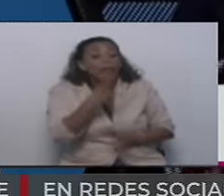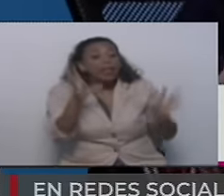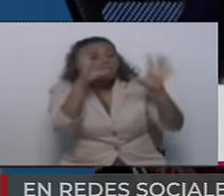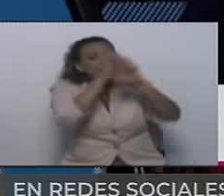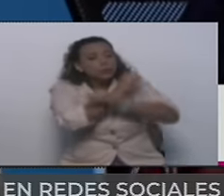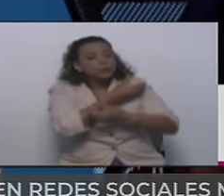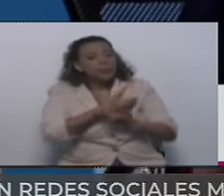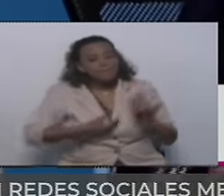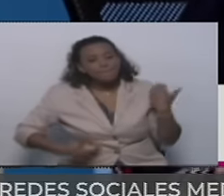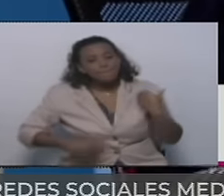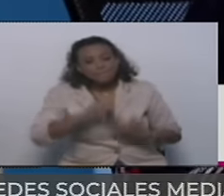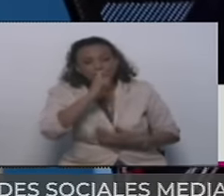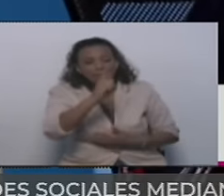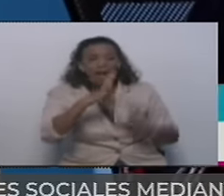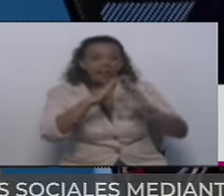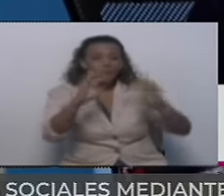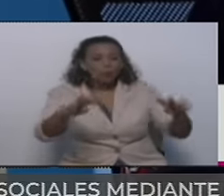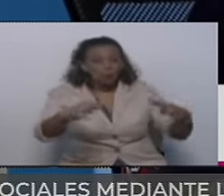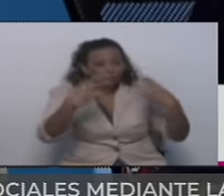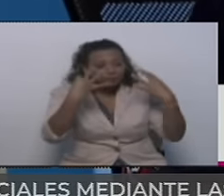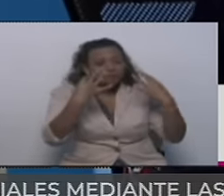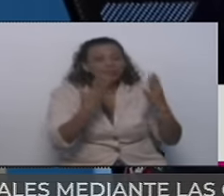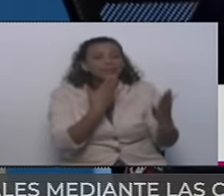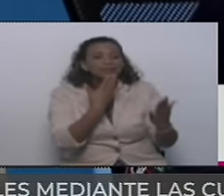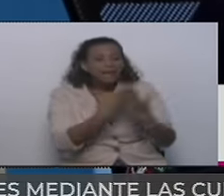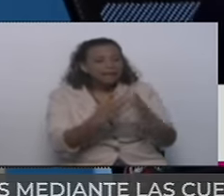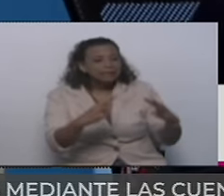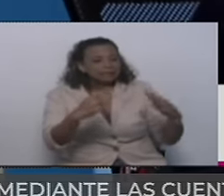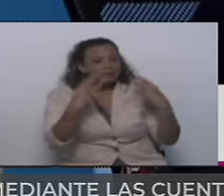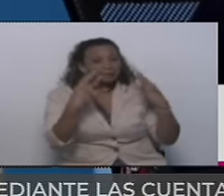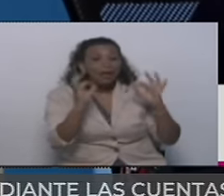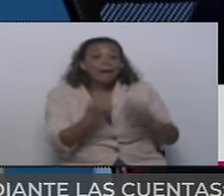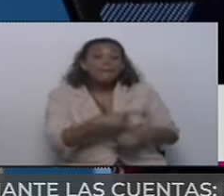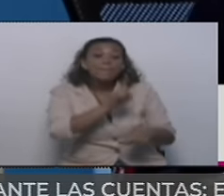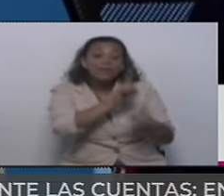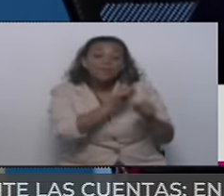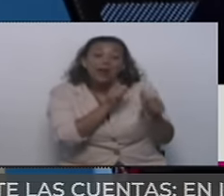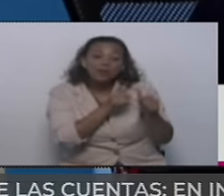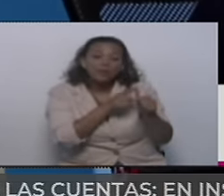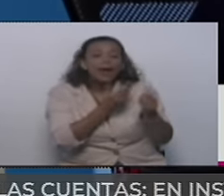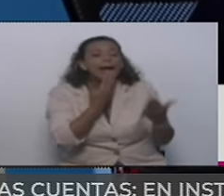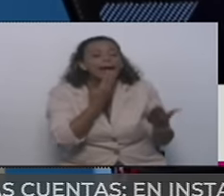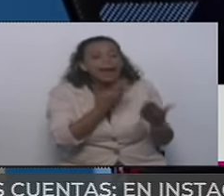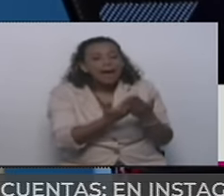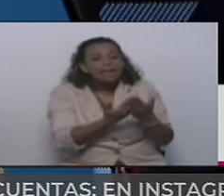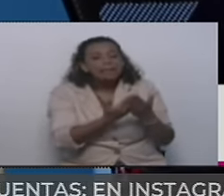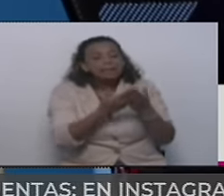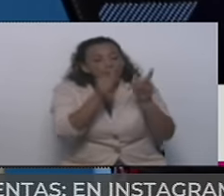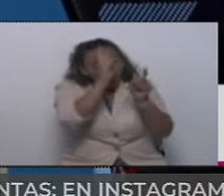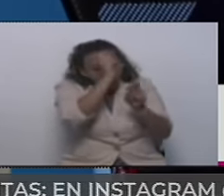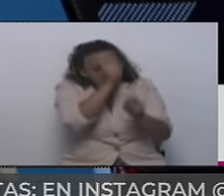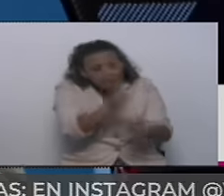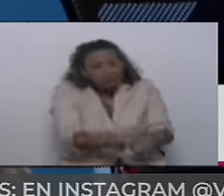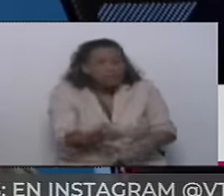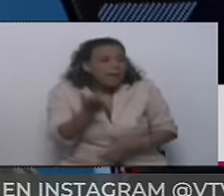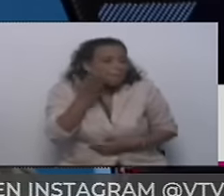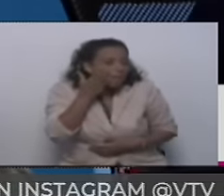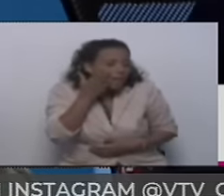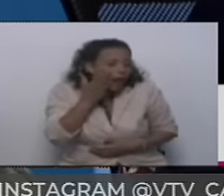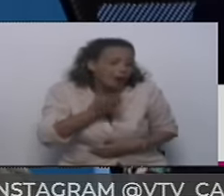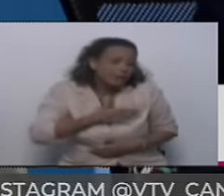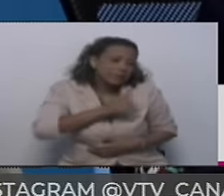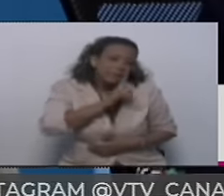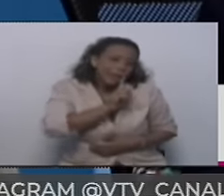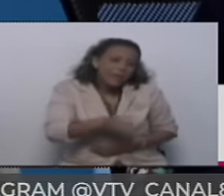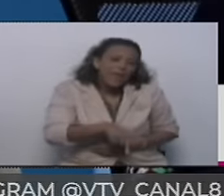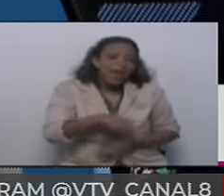señor presidente, y a todas y a todos. En primer lugar, darles gracias por este homenaje, por también